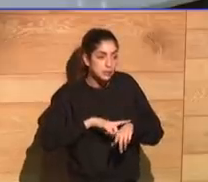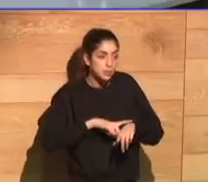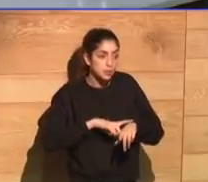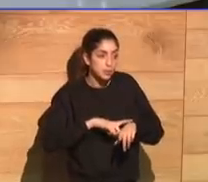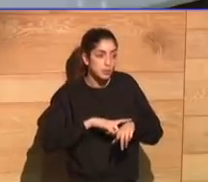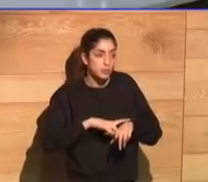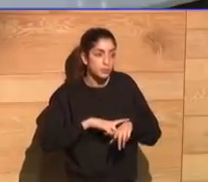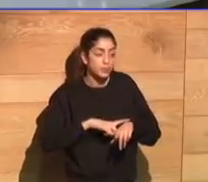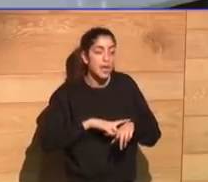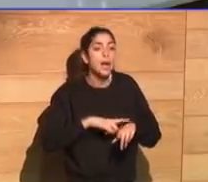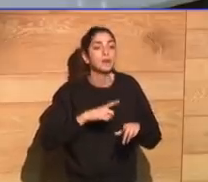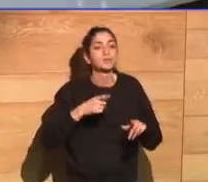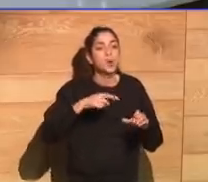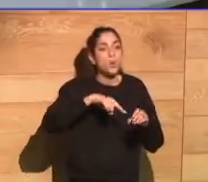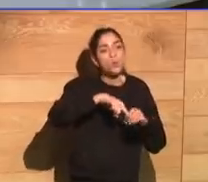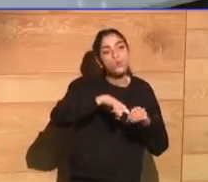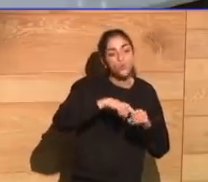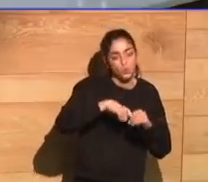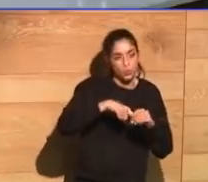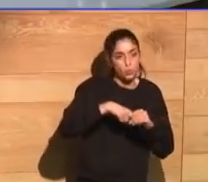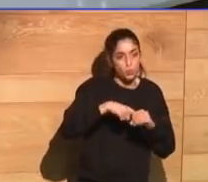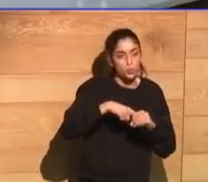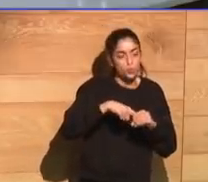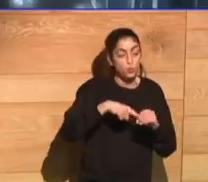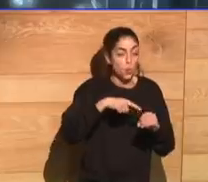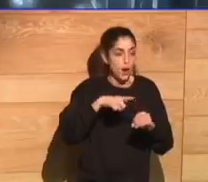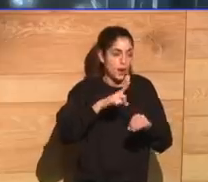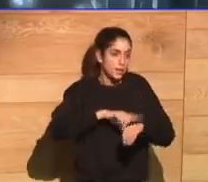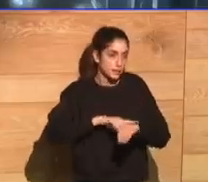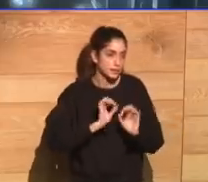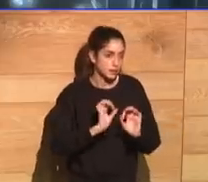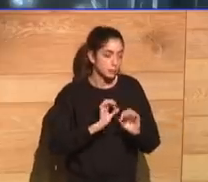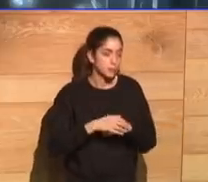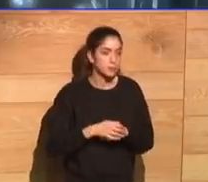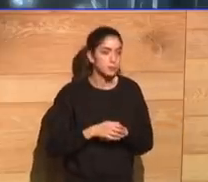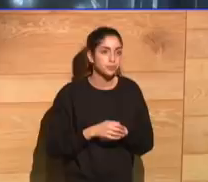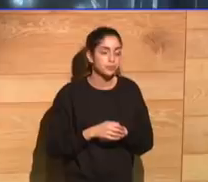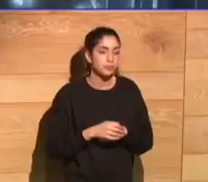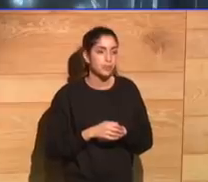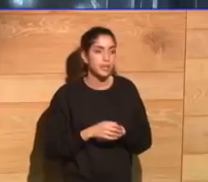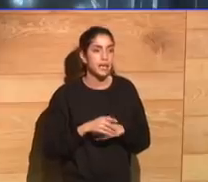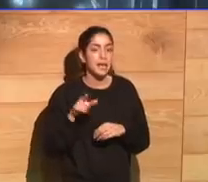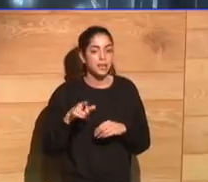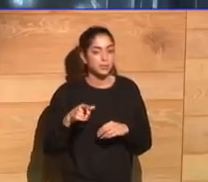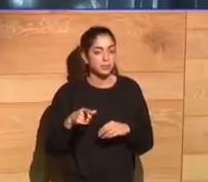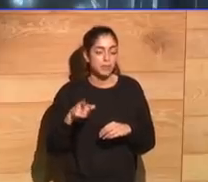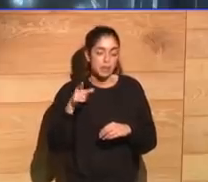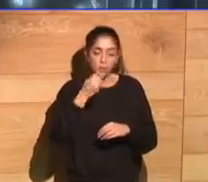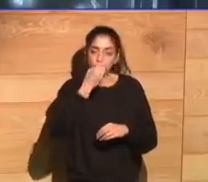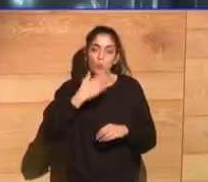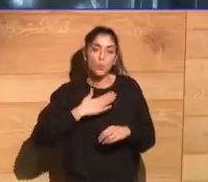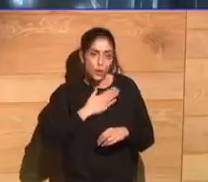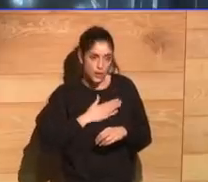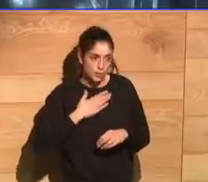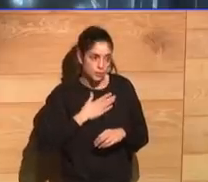Un lugar en el tiempo, sí. Un lugar en el tiempo. Hay que contar una cosa bonita de Christopher Reeve, y es que de él emanaba la bondad y la...